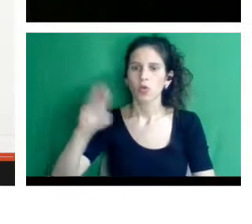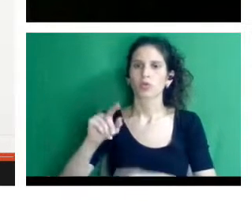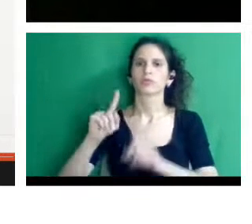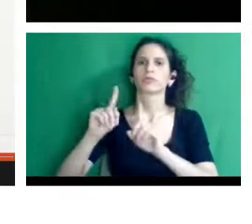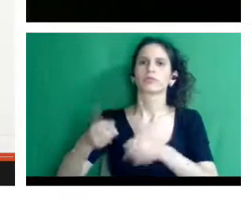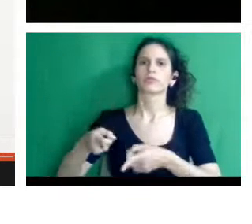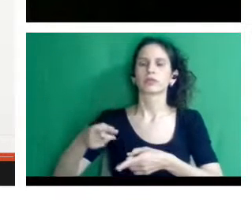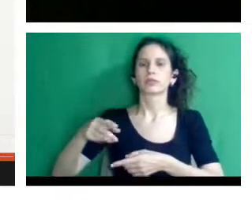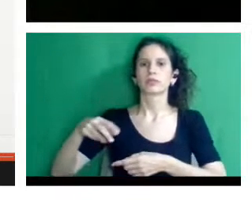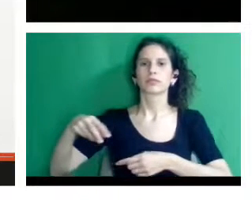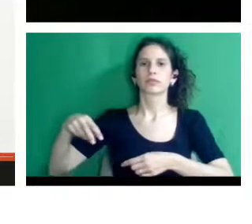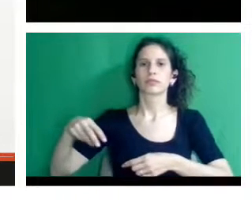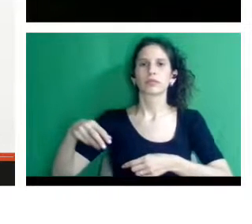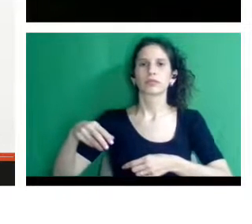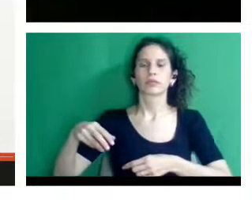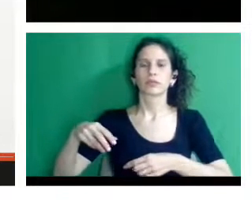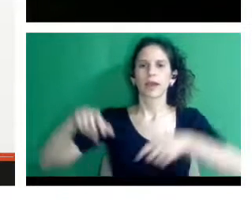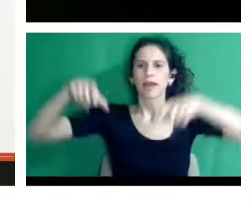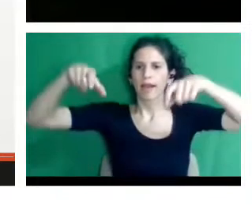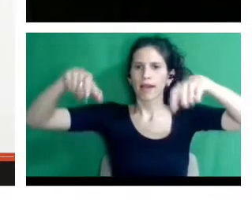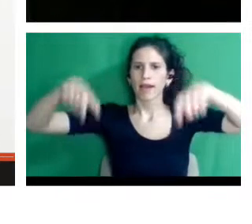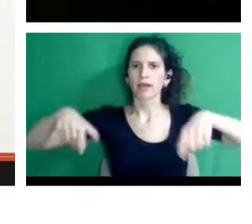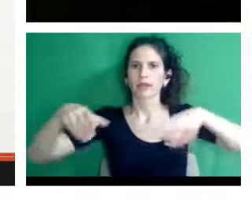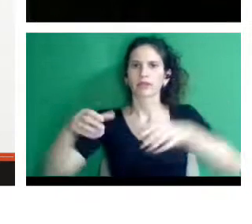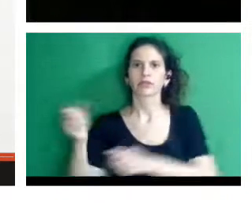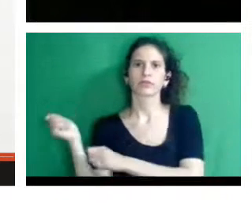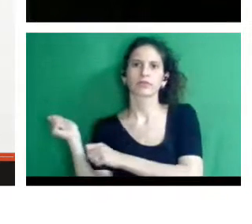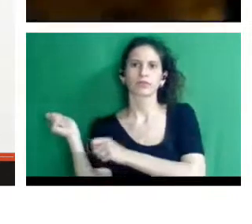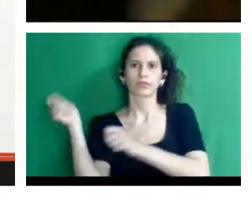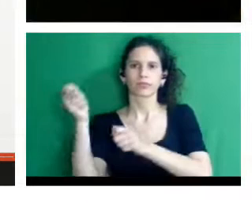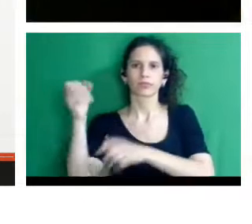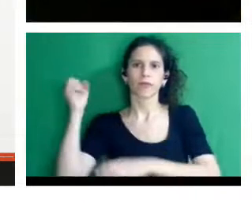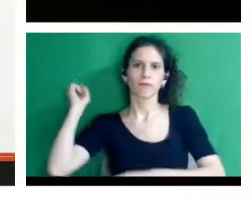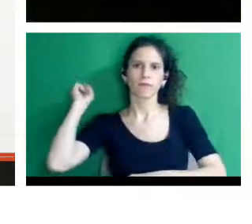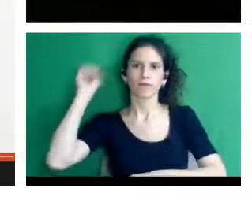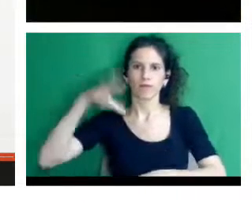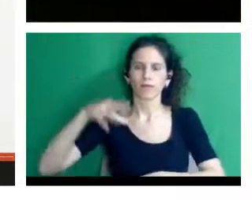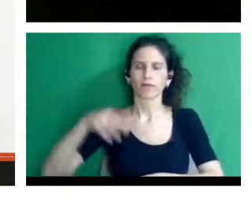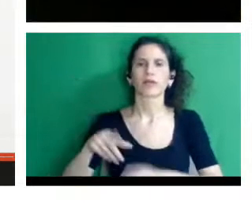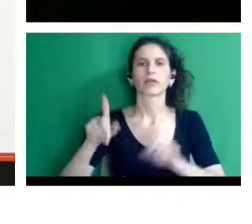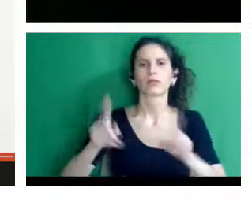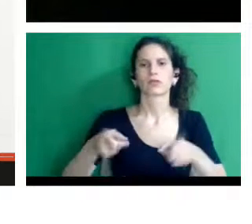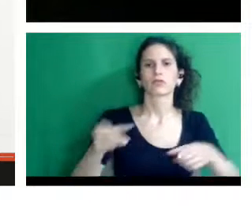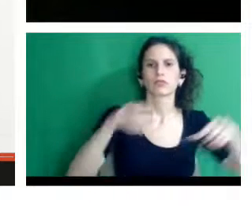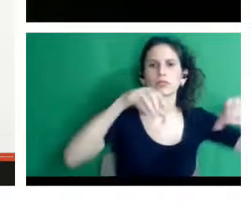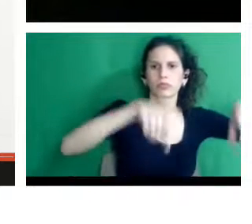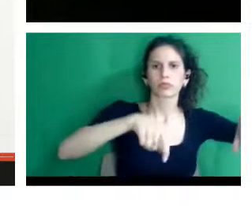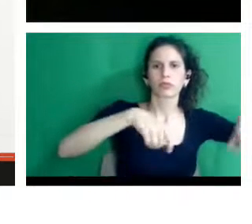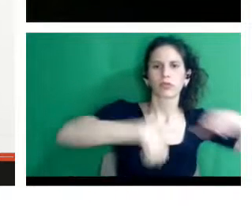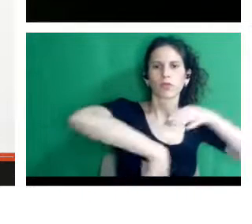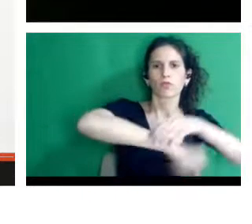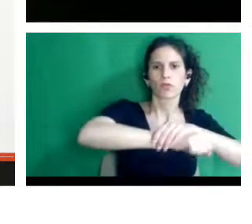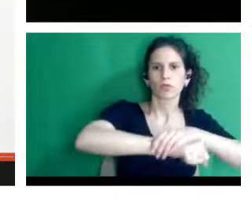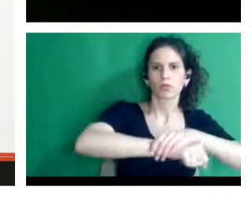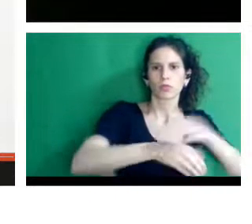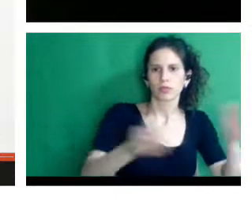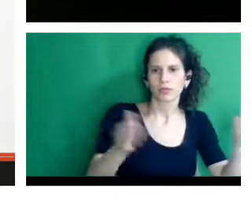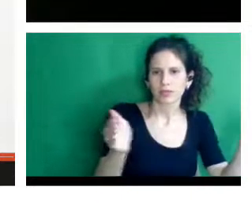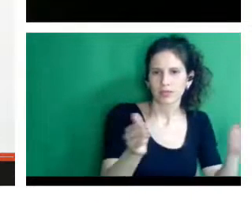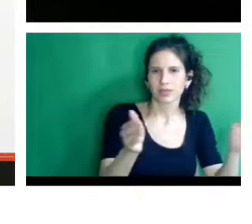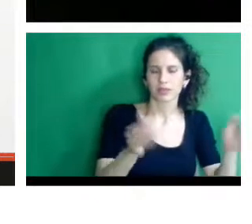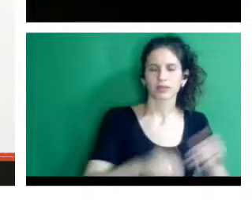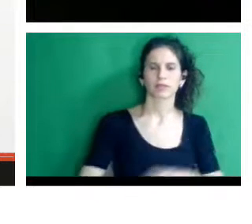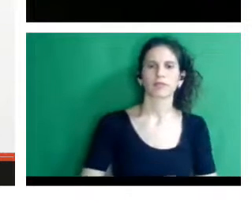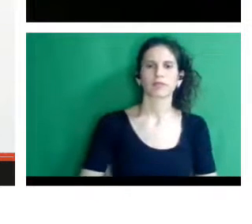de béisbol, canchas de fútbol sala. En este diagnóstico y evaluación se realizó una evaluación general a los